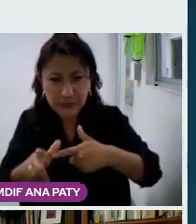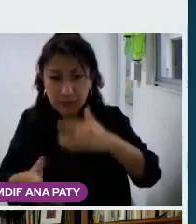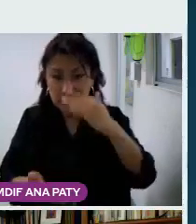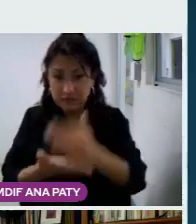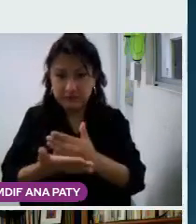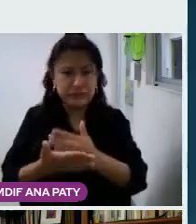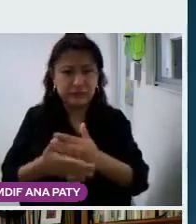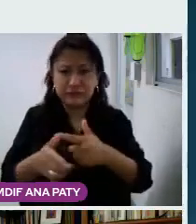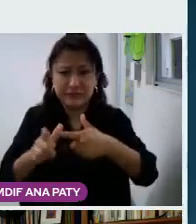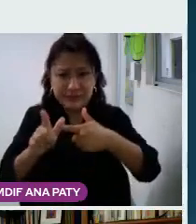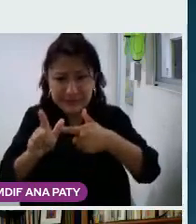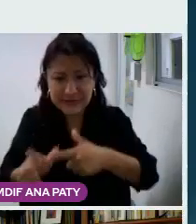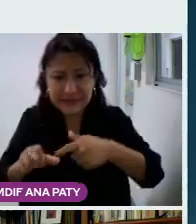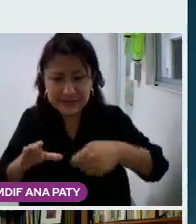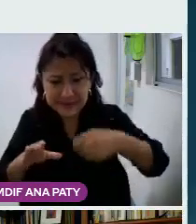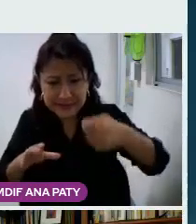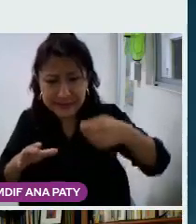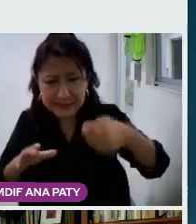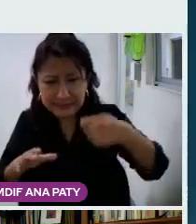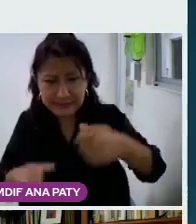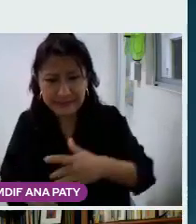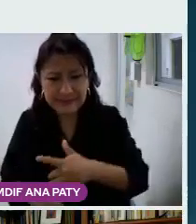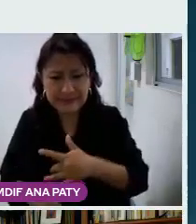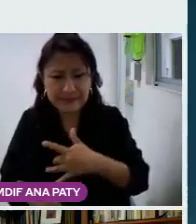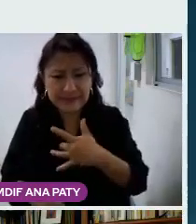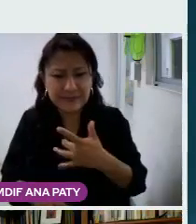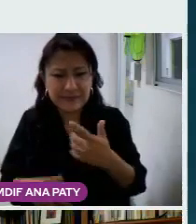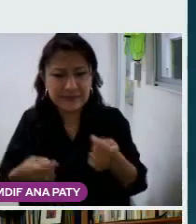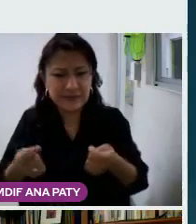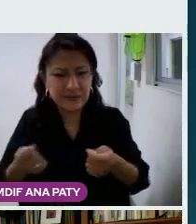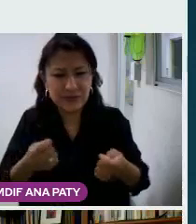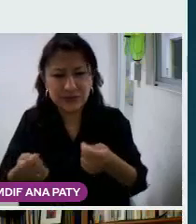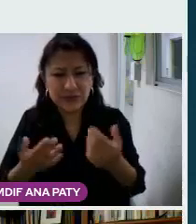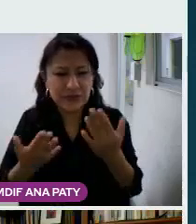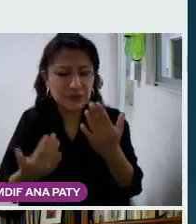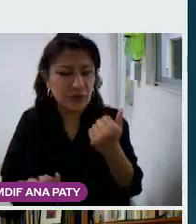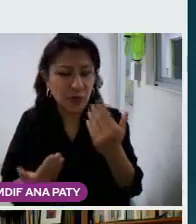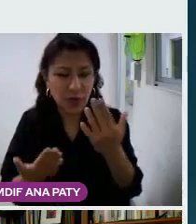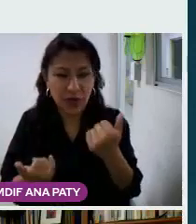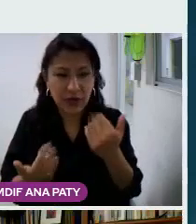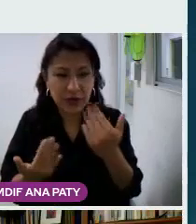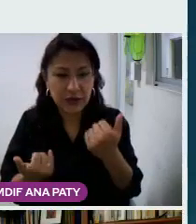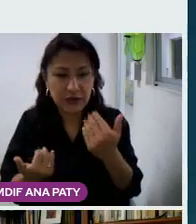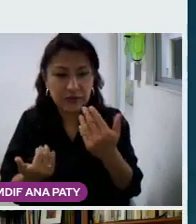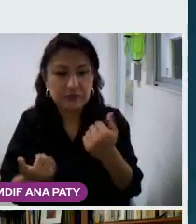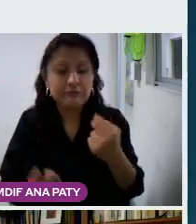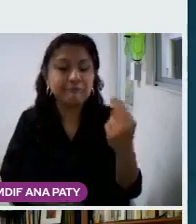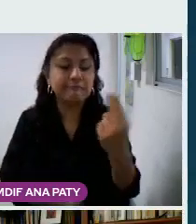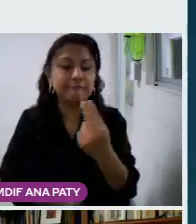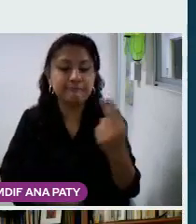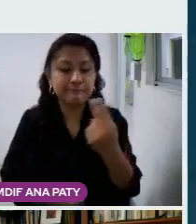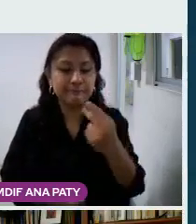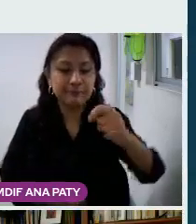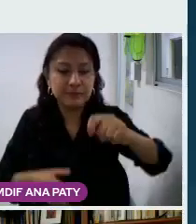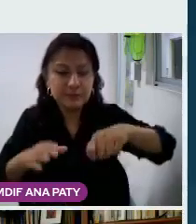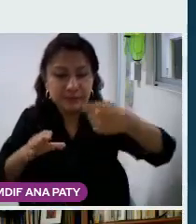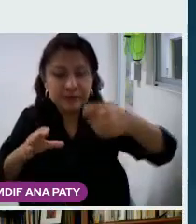que siempre hay una suerte de percepción distorsionada en nuestra